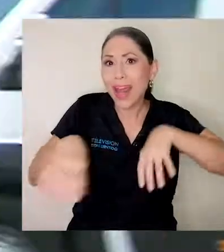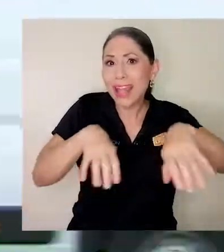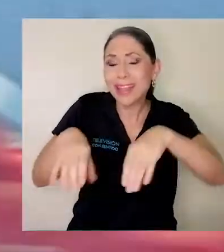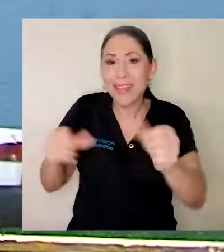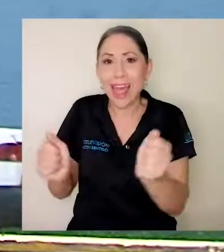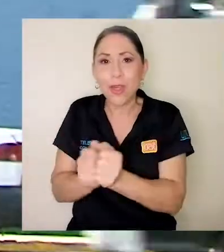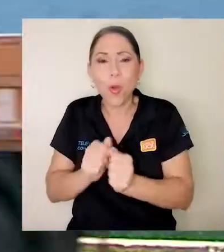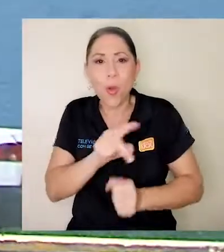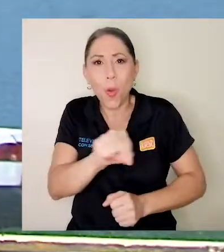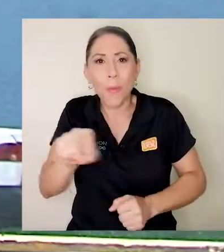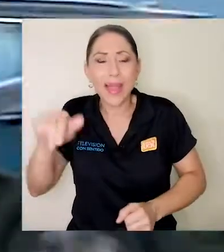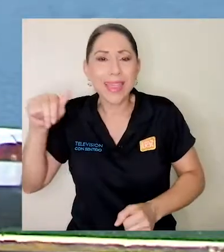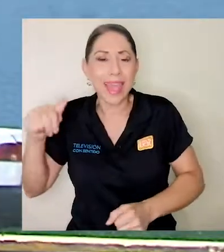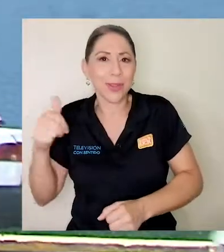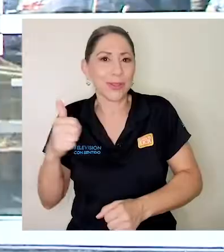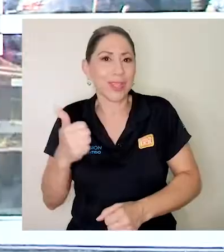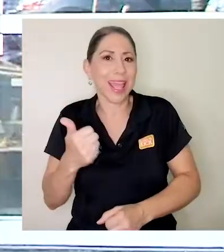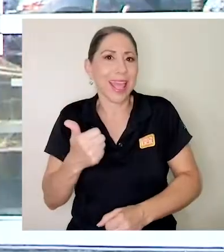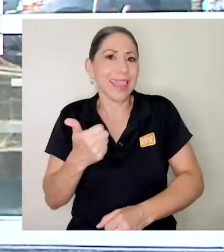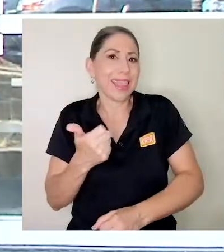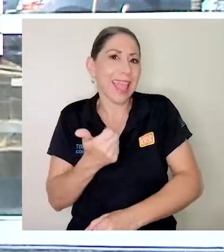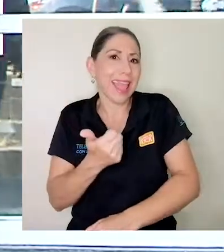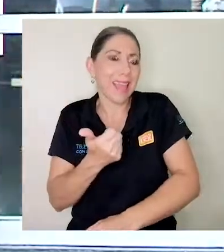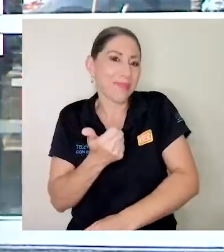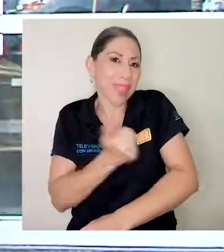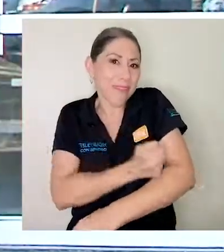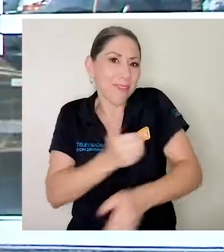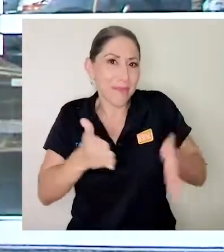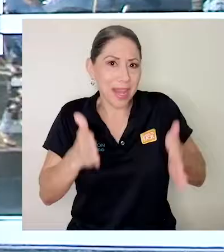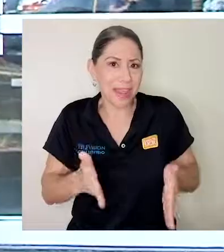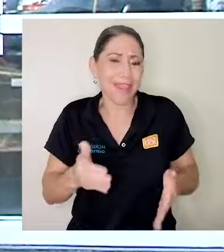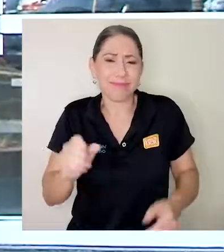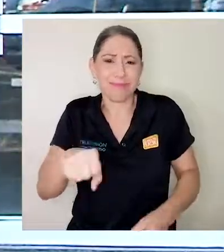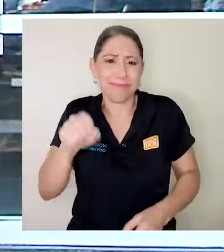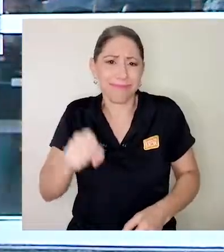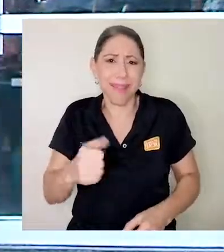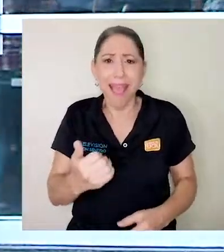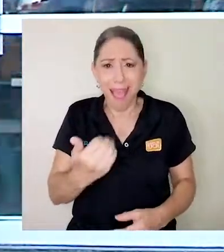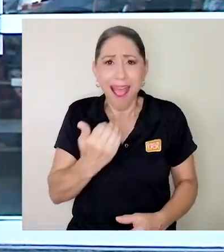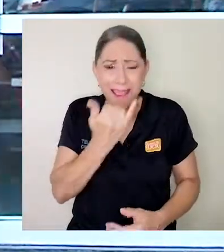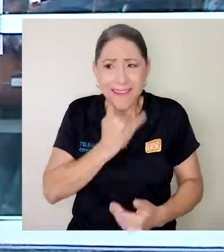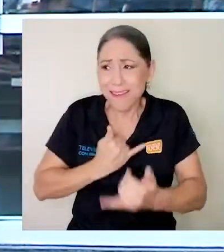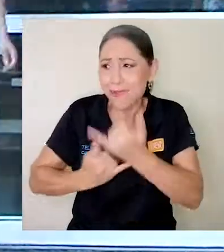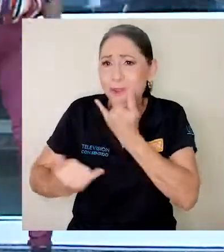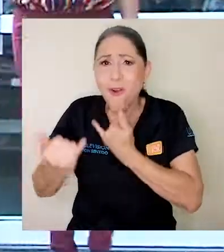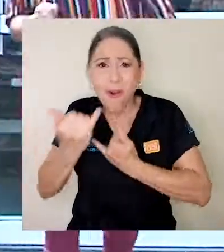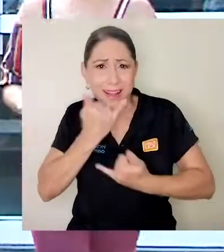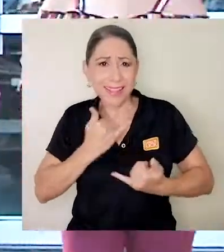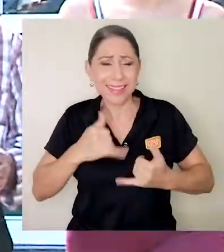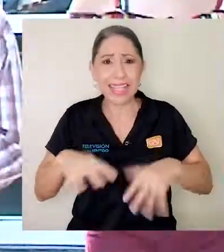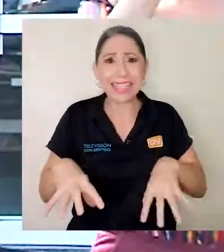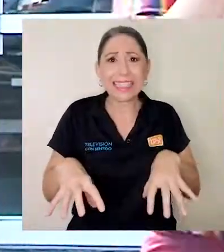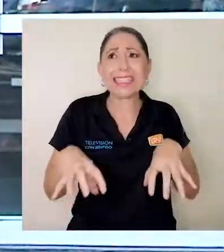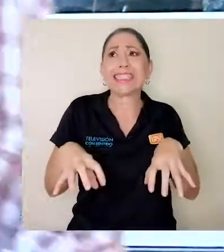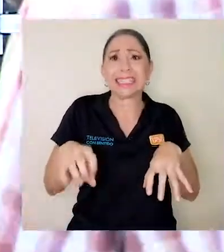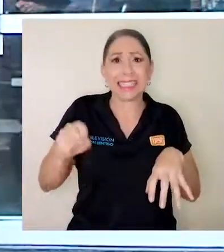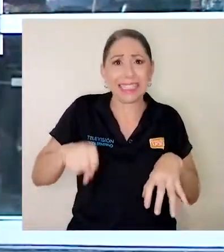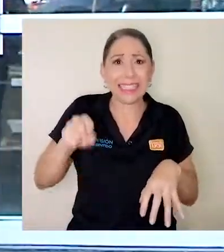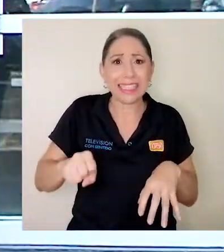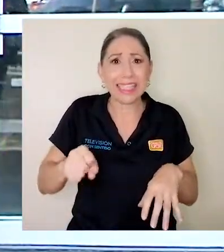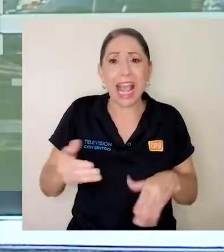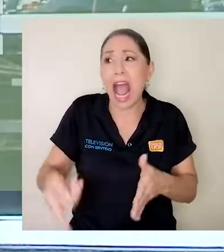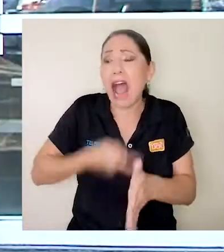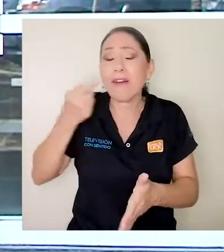de enfermería y todo, hay errores, el nivel de estrés sube, hay algunos enfrentamientos porque no